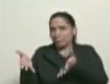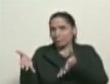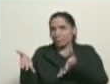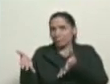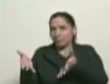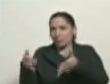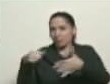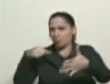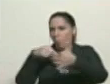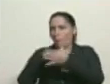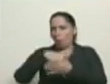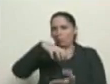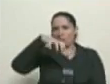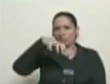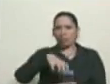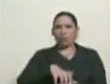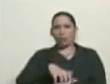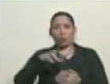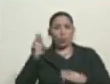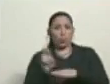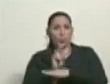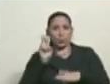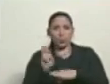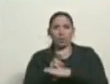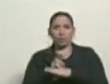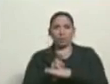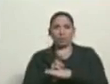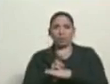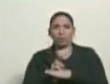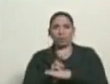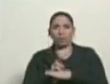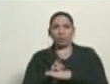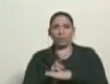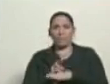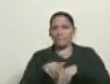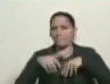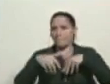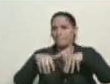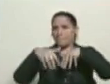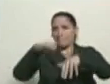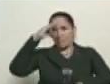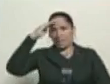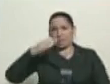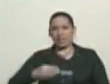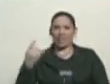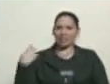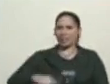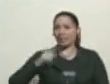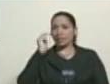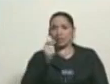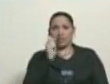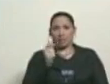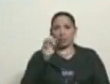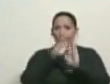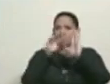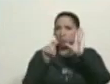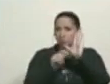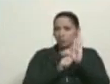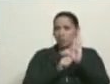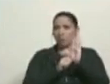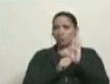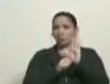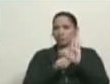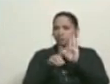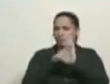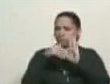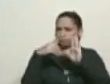golpes de Estado, usando a los militares que tienen una tarea constitucional, un